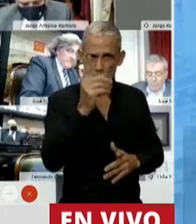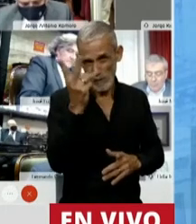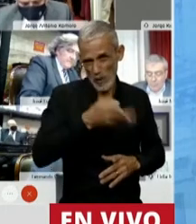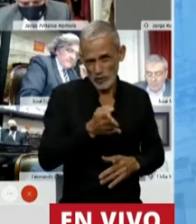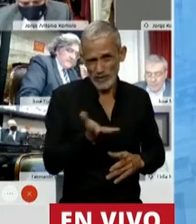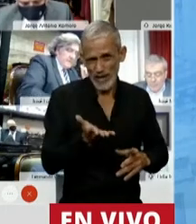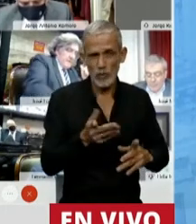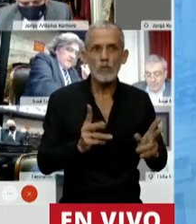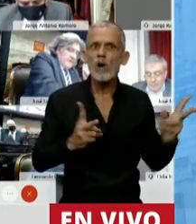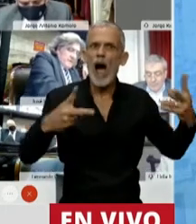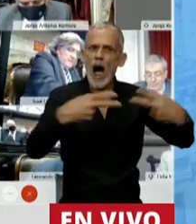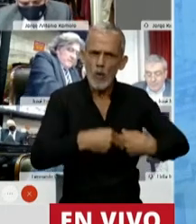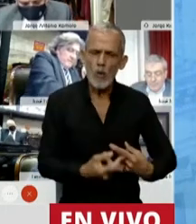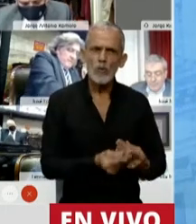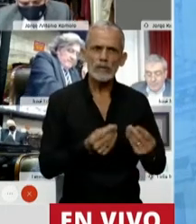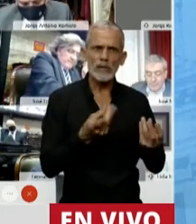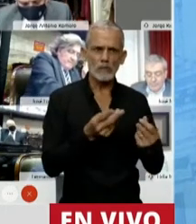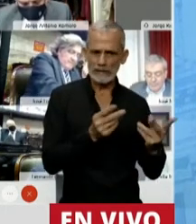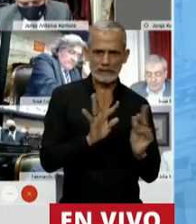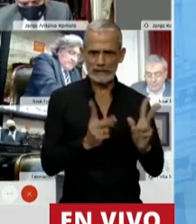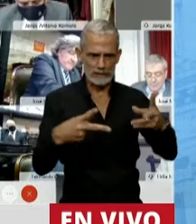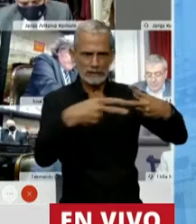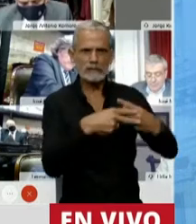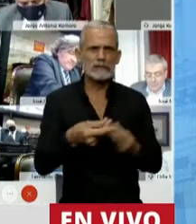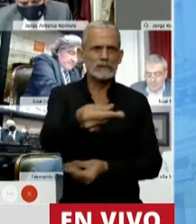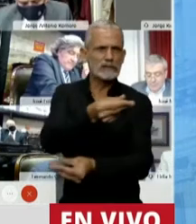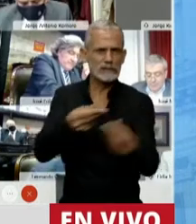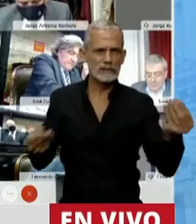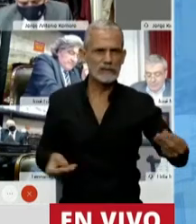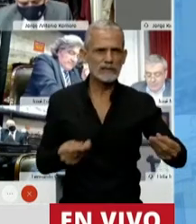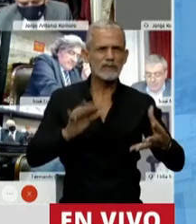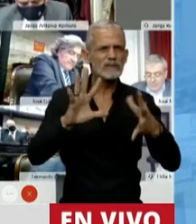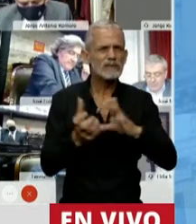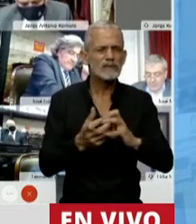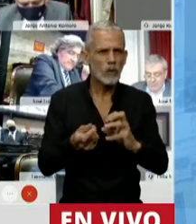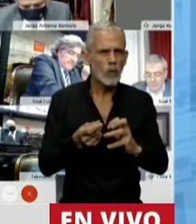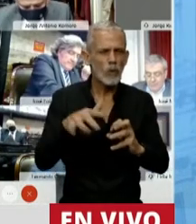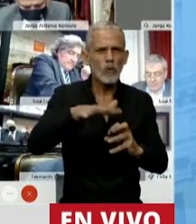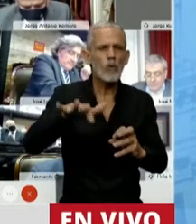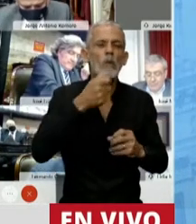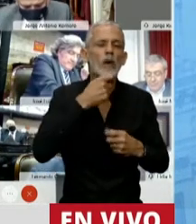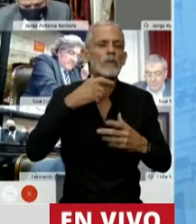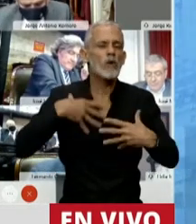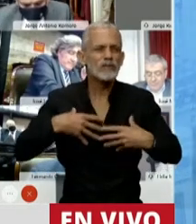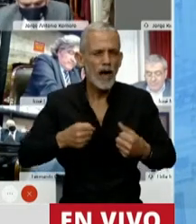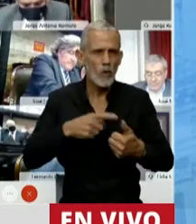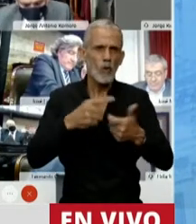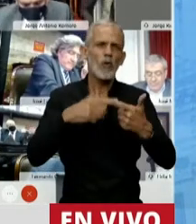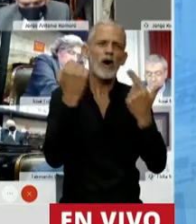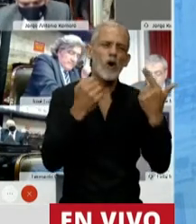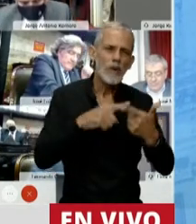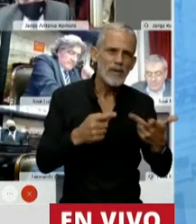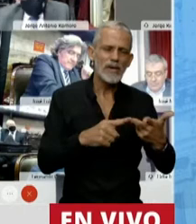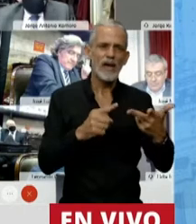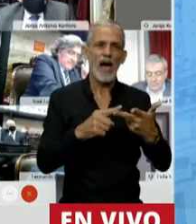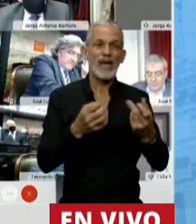un fuerte ajuste de partidas que fundamentalmente afectaron a las áreas críticas como la salud, la economía